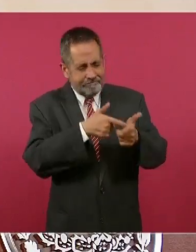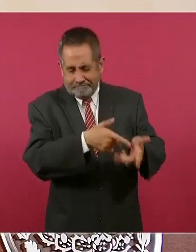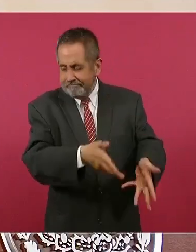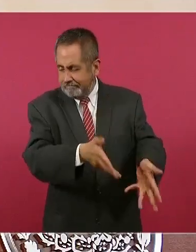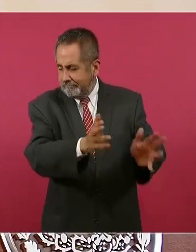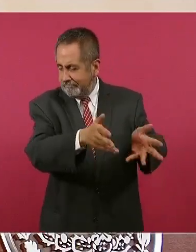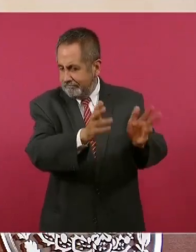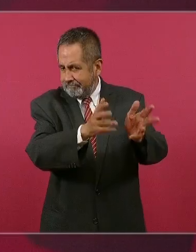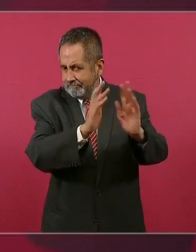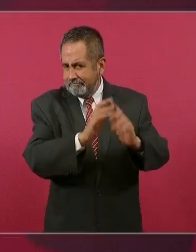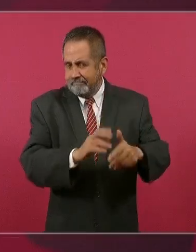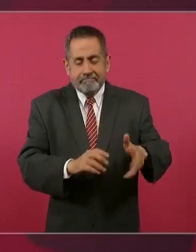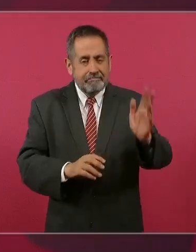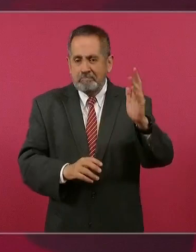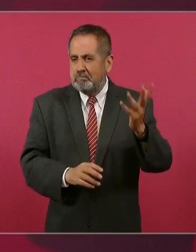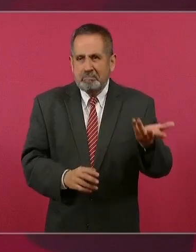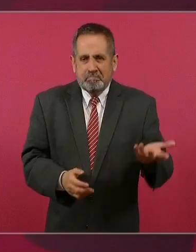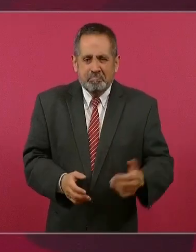camino.